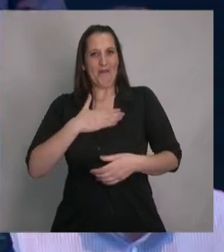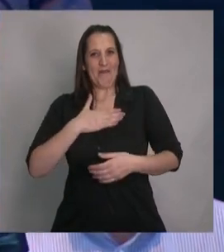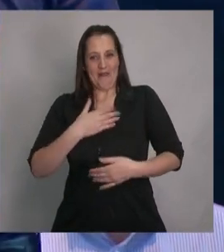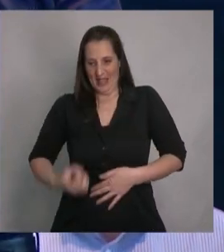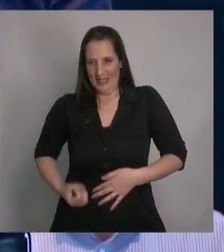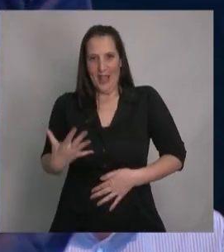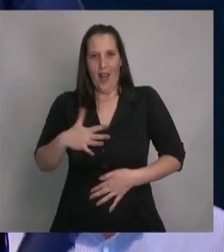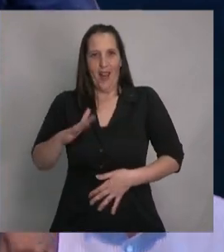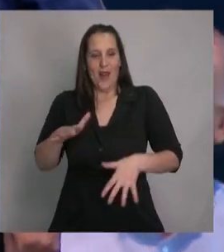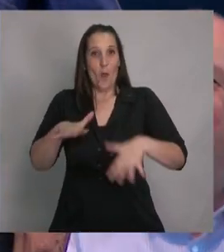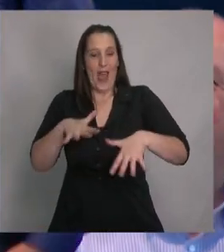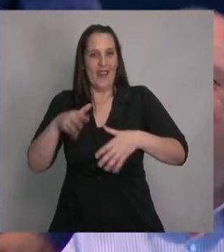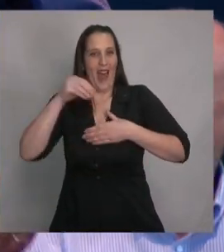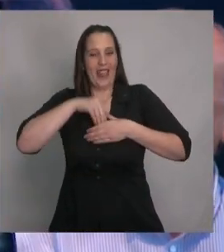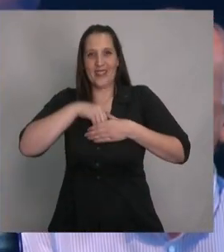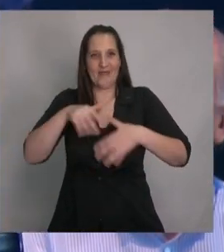agitación